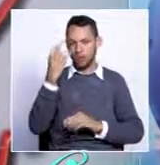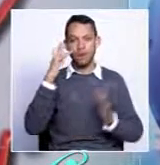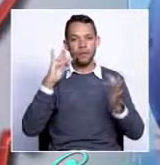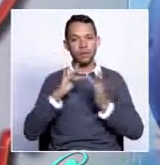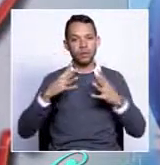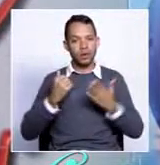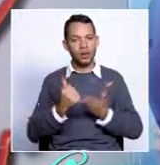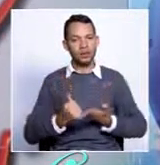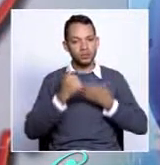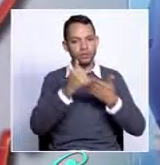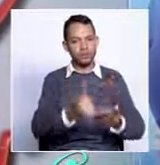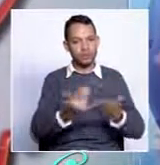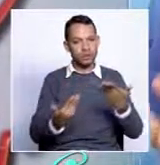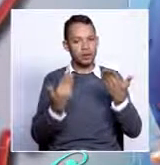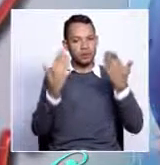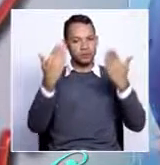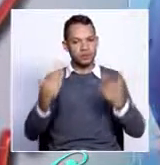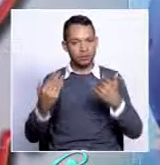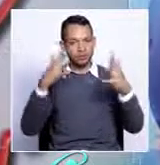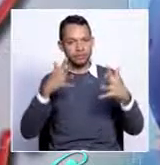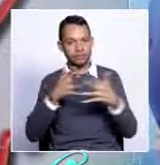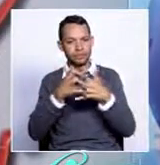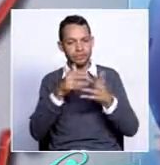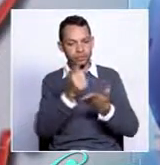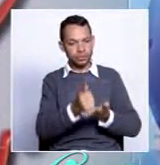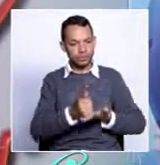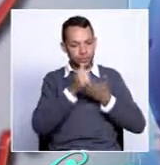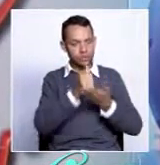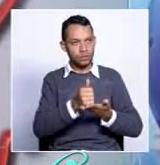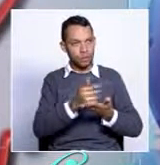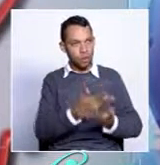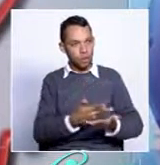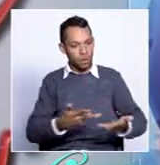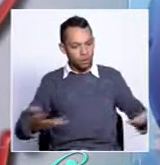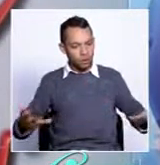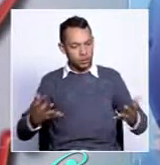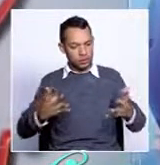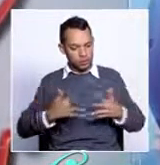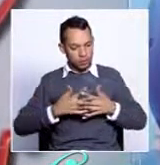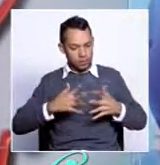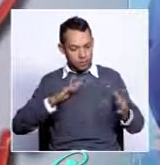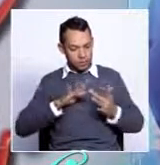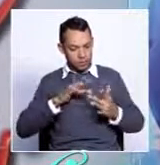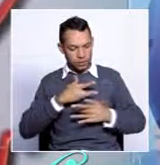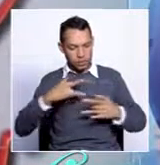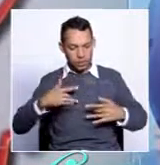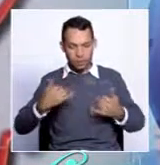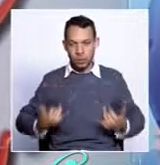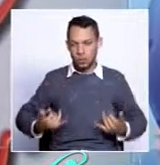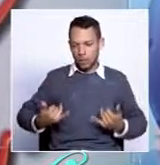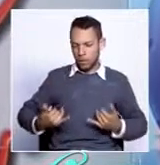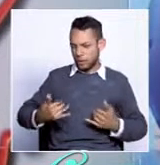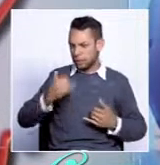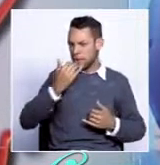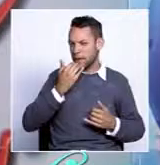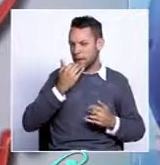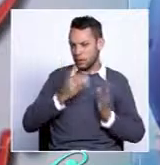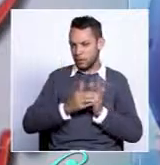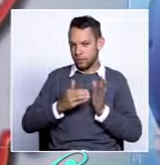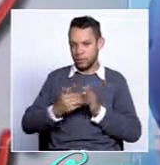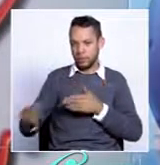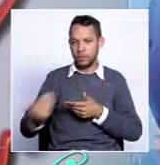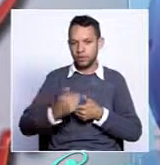entendamos todo ese concepto integral de la salud y miren la que me pasaba hoy a